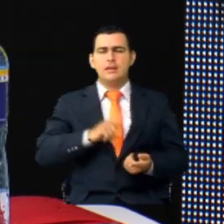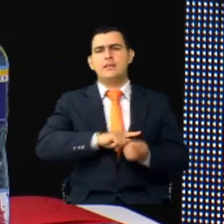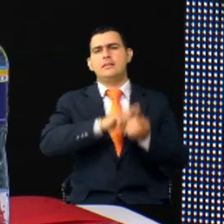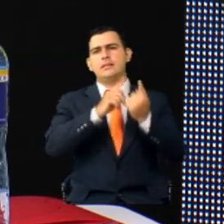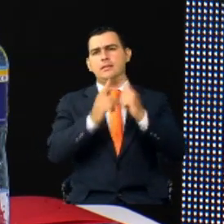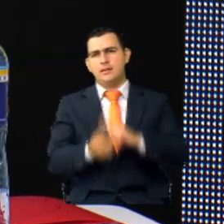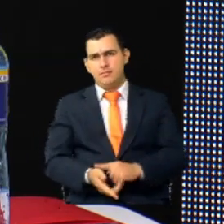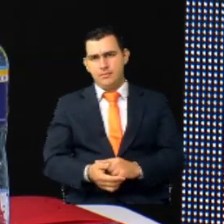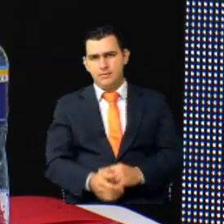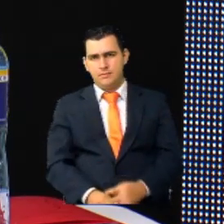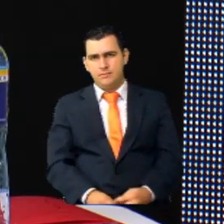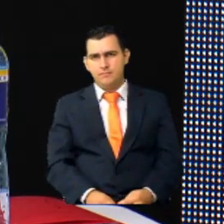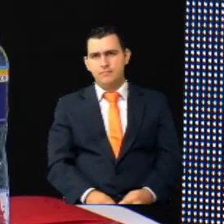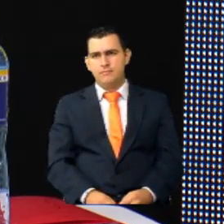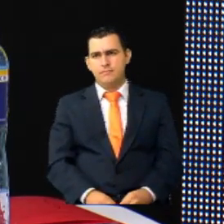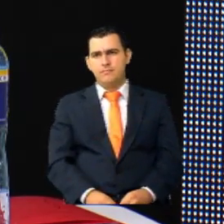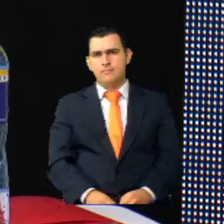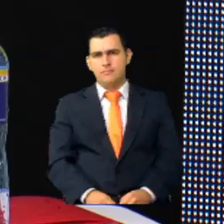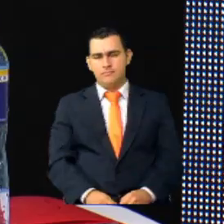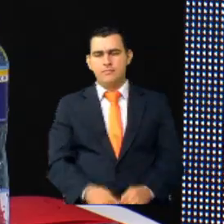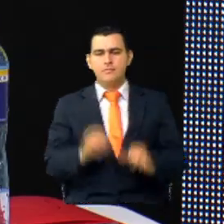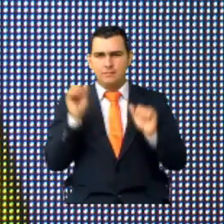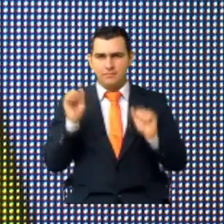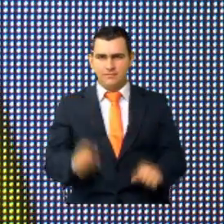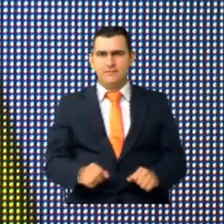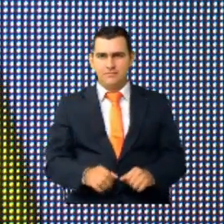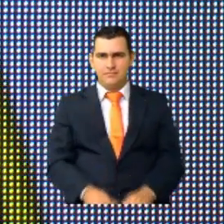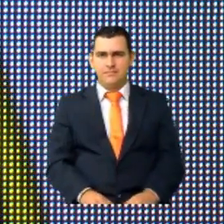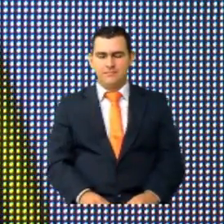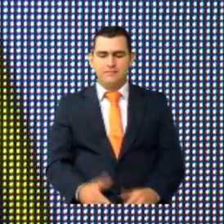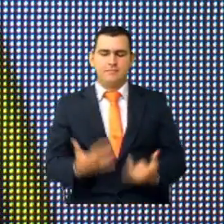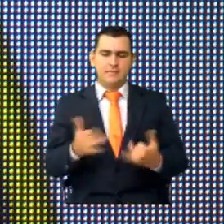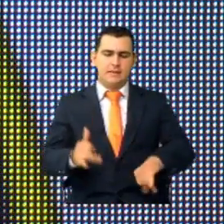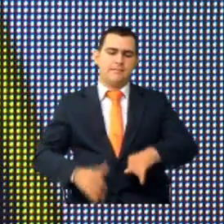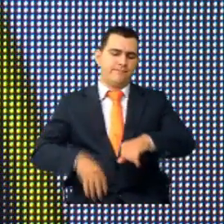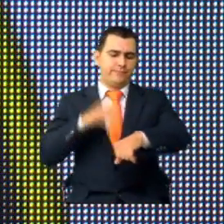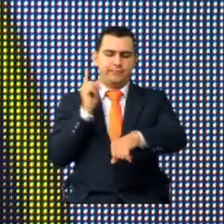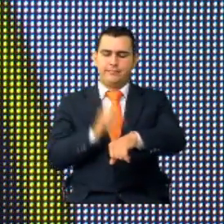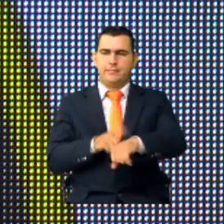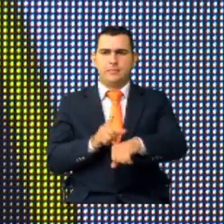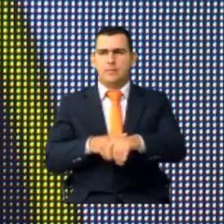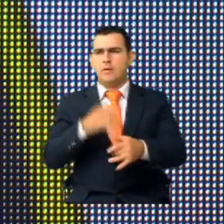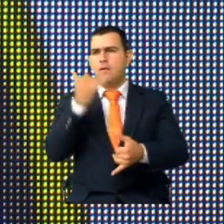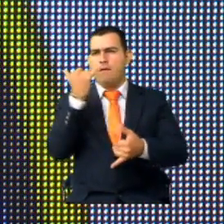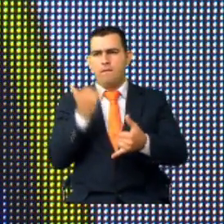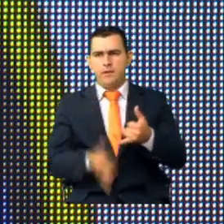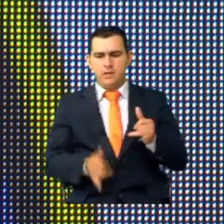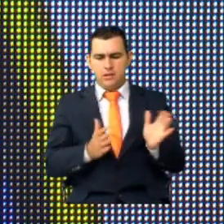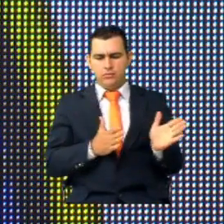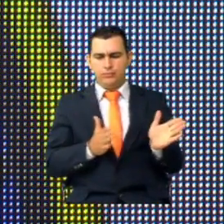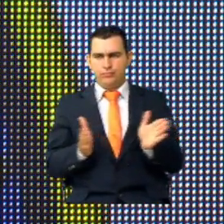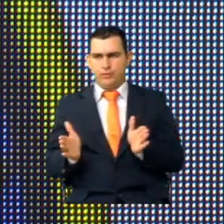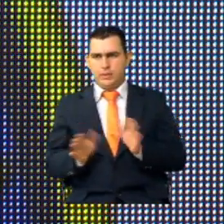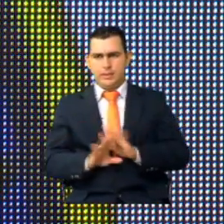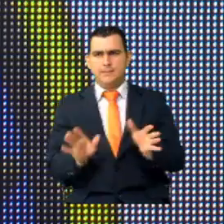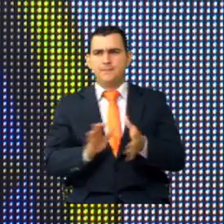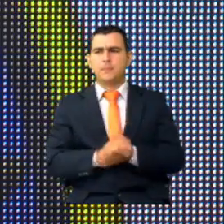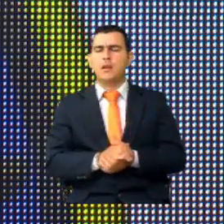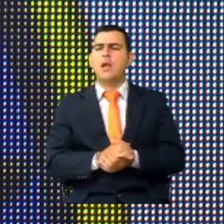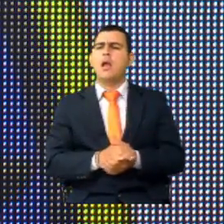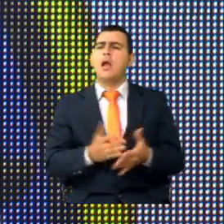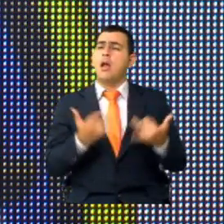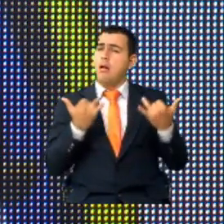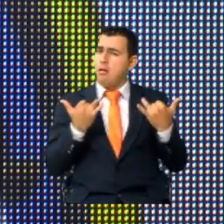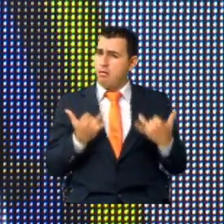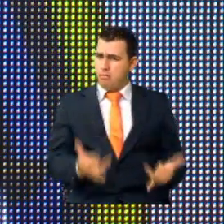y miraremos qué hechos puedan suceder. Hemos llegado a la parte final de ese segmento. Es así como le damos a partir de